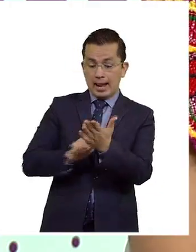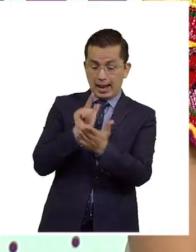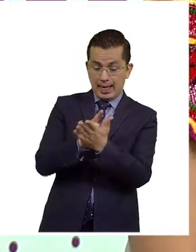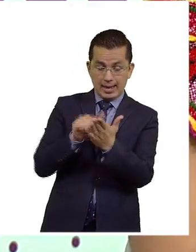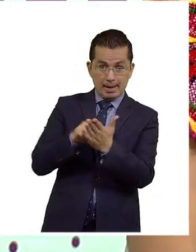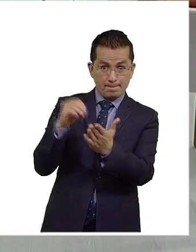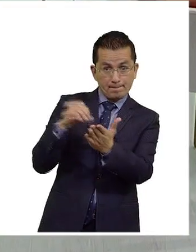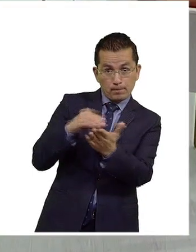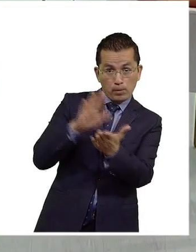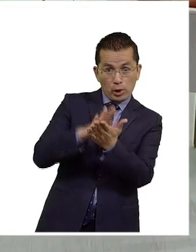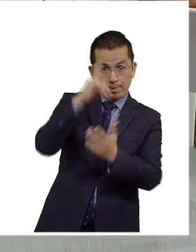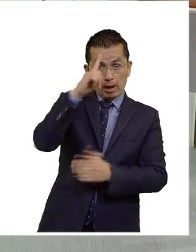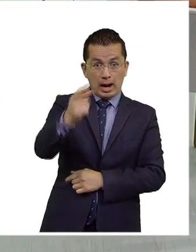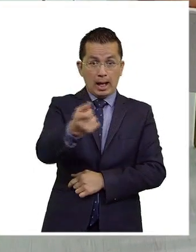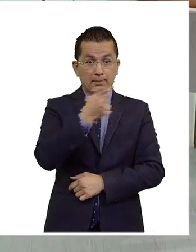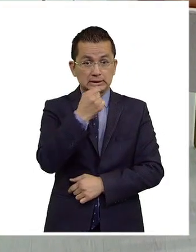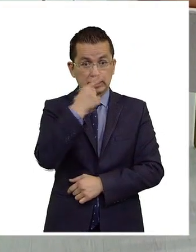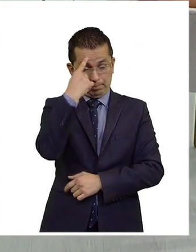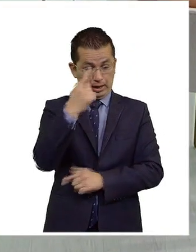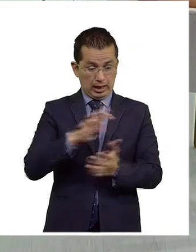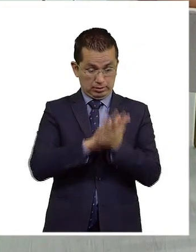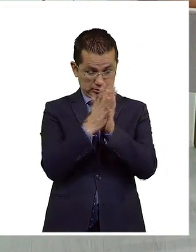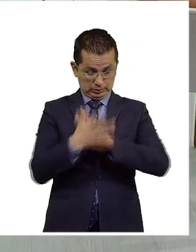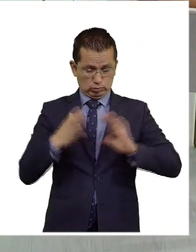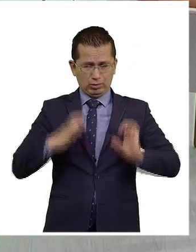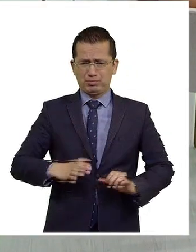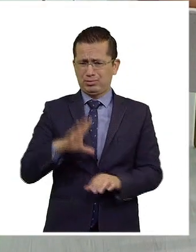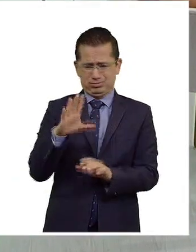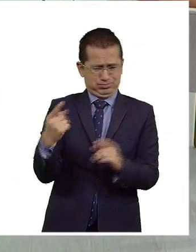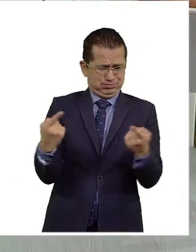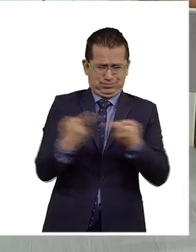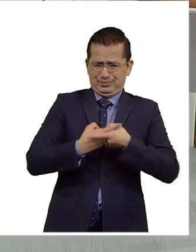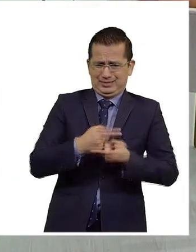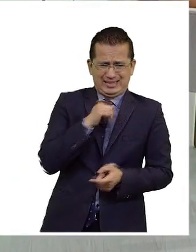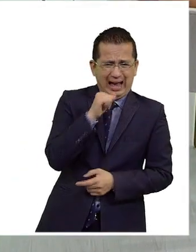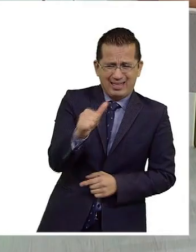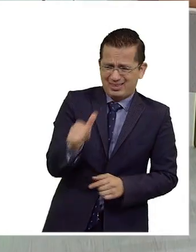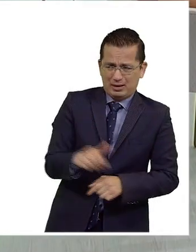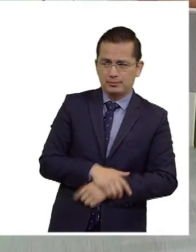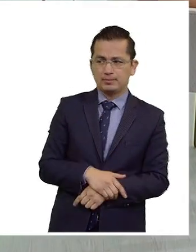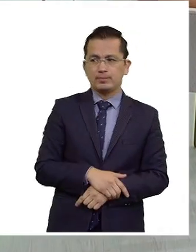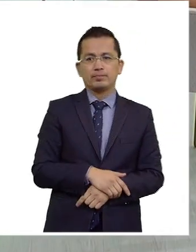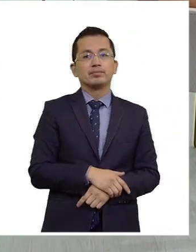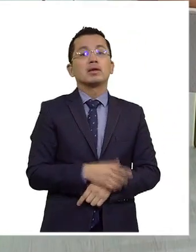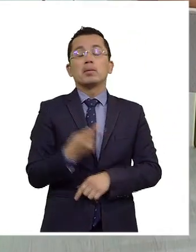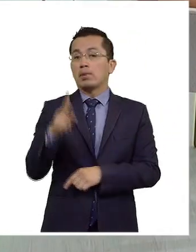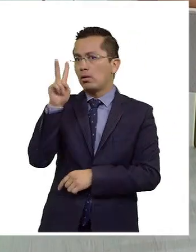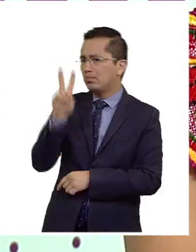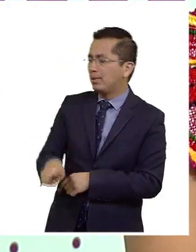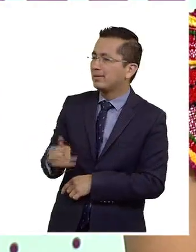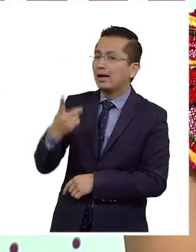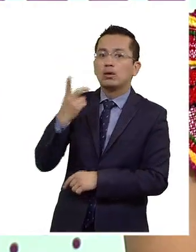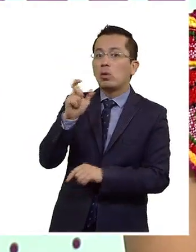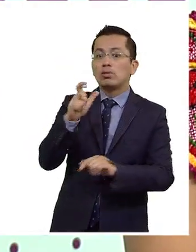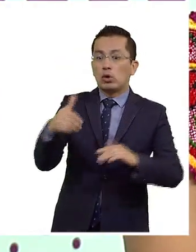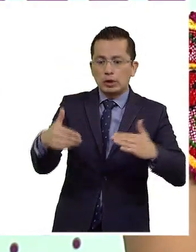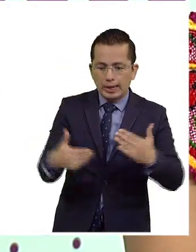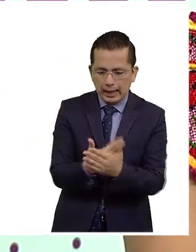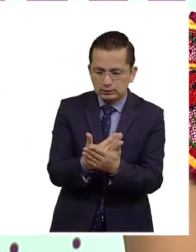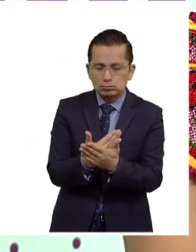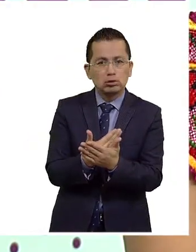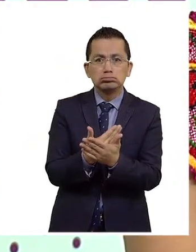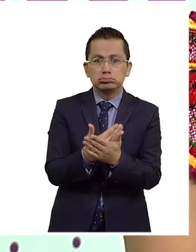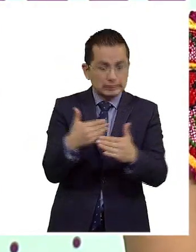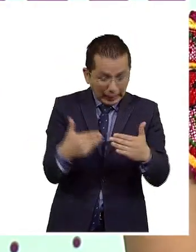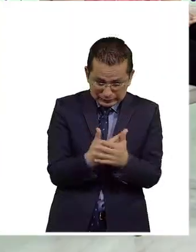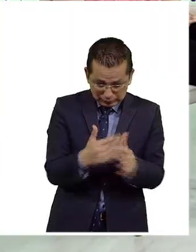con hormonas, porque luego he escuchado unas cosas... Y además desde que nacemos, todos Tenemos traemos hormonas. No, Claro. bueno, Hasta nuestro último